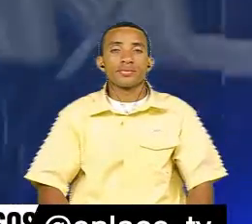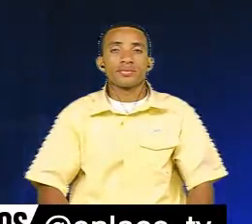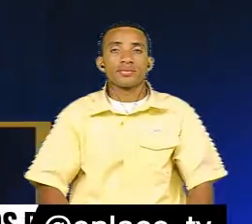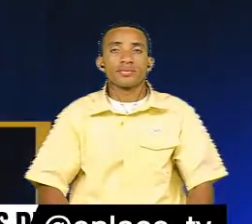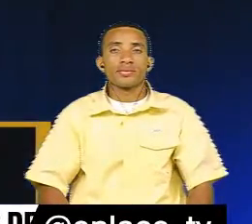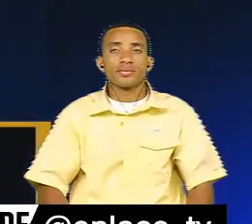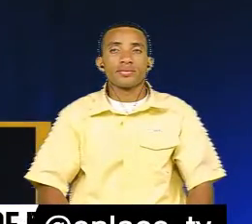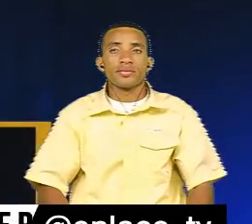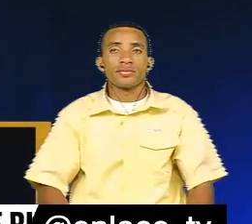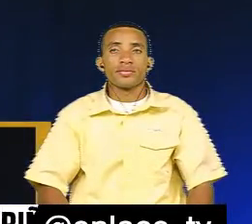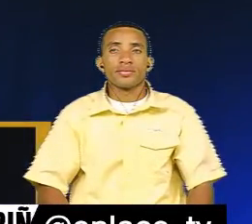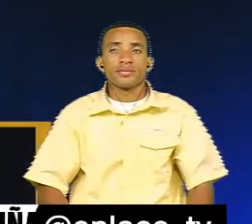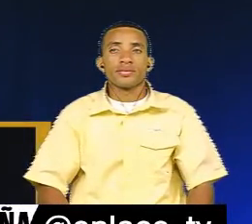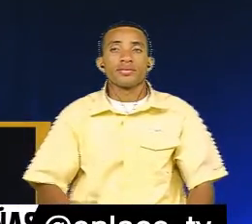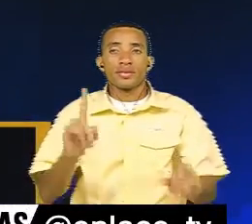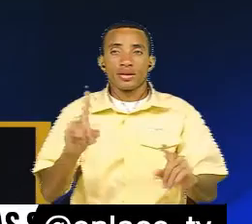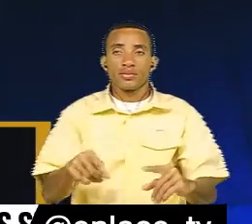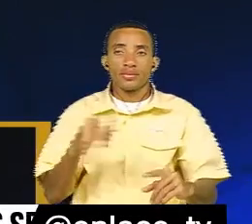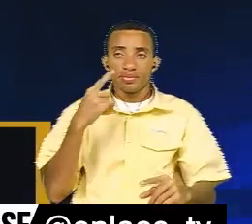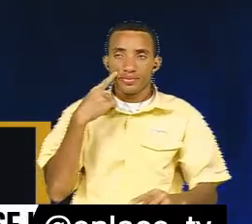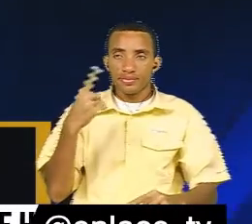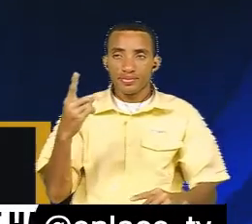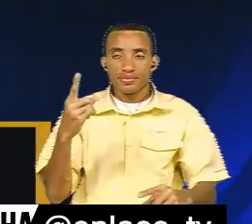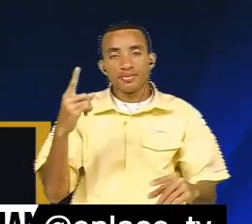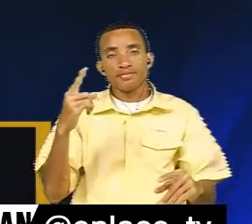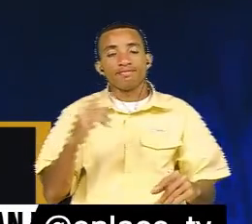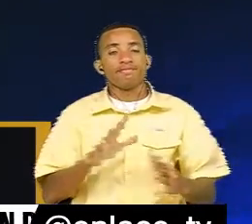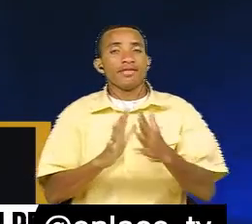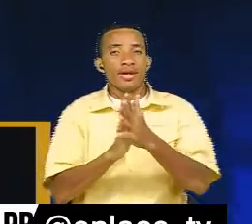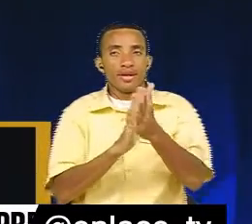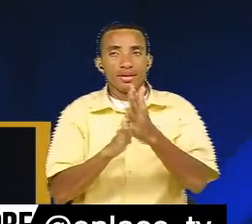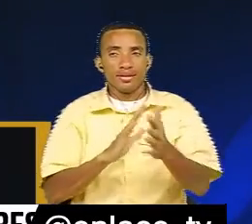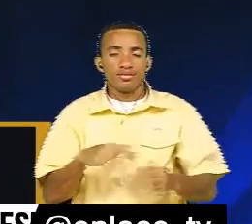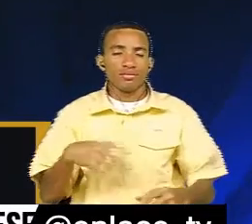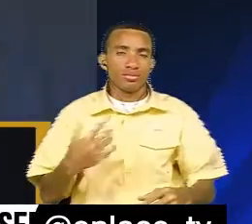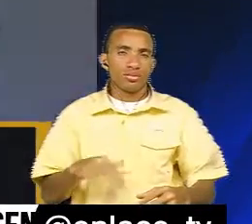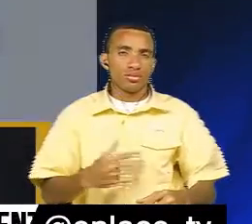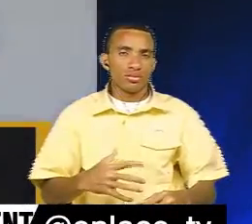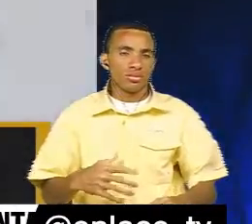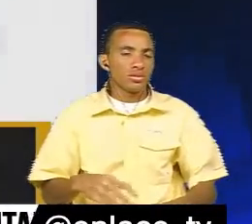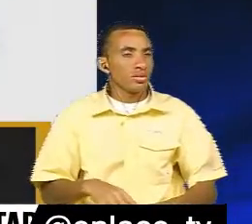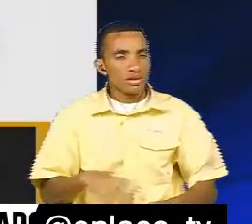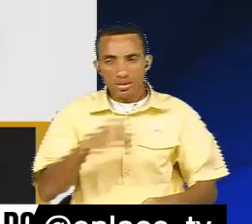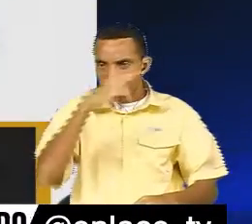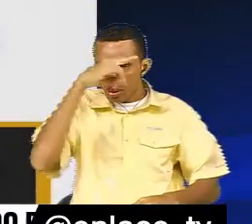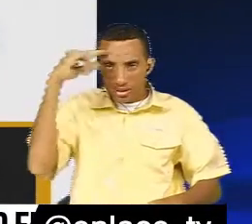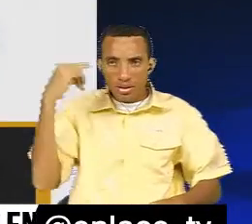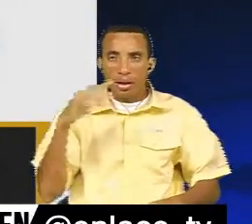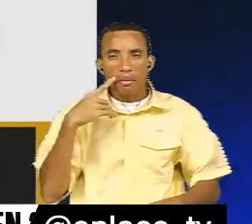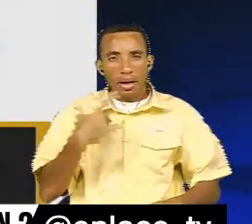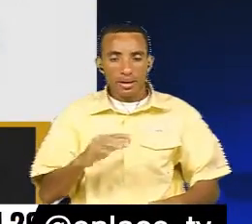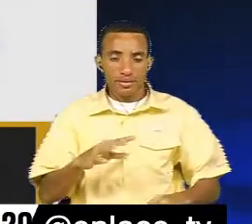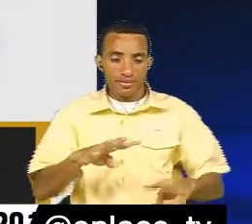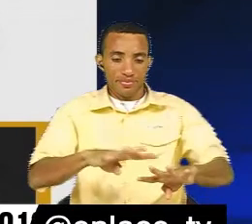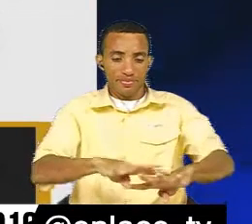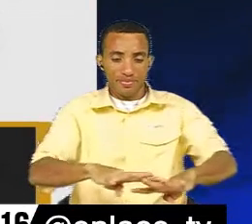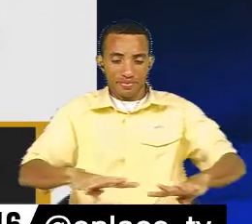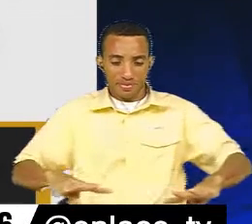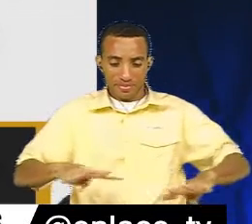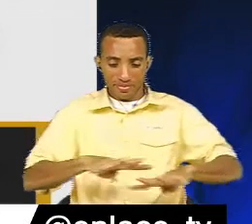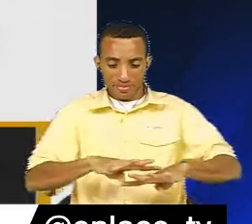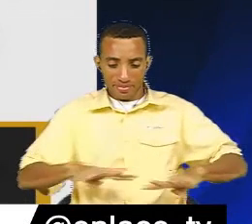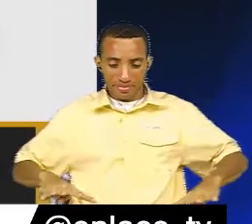Y este reportero en su mensaje se ve bastante molesto y no es para menos. Dice así, ¿será que la cebra es para los carros? Es